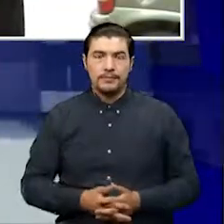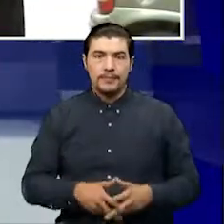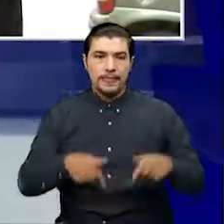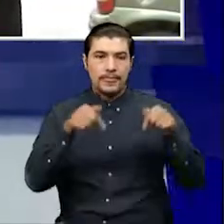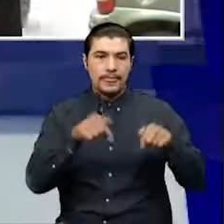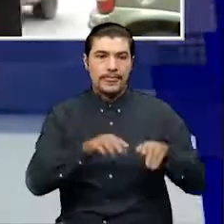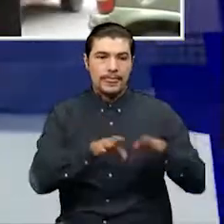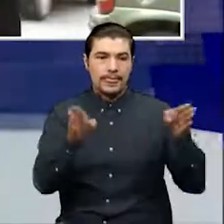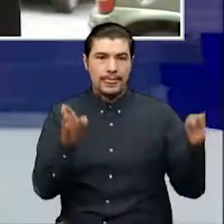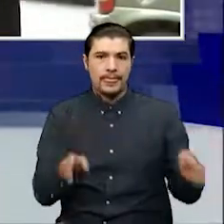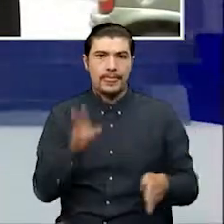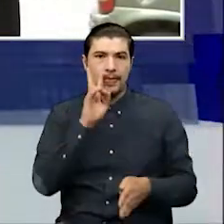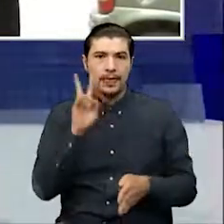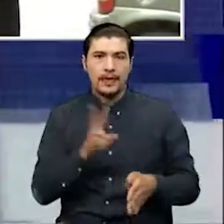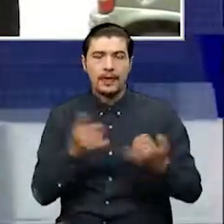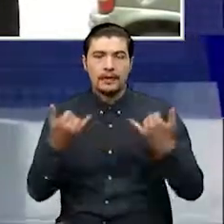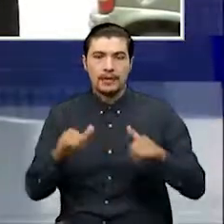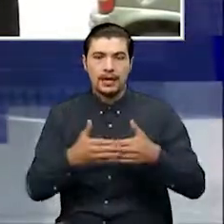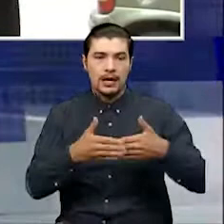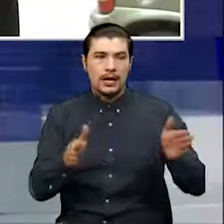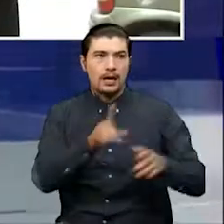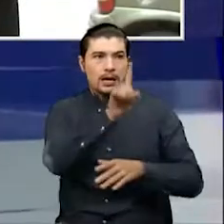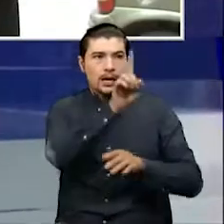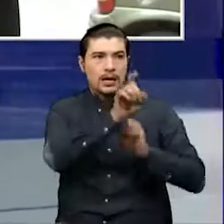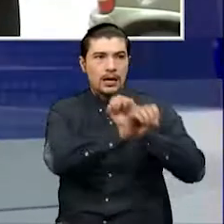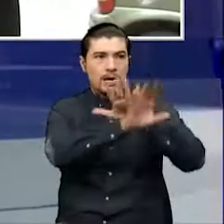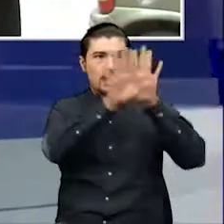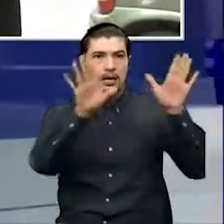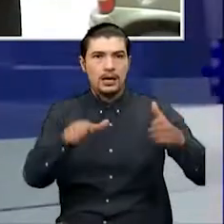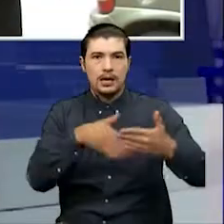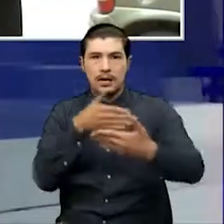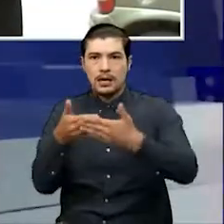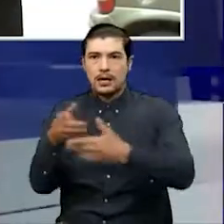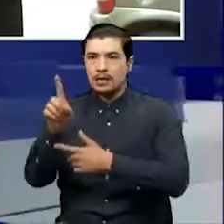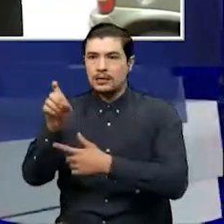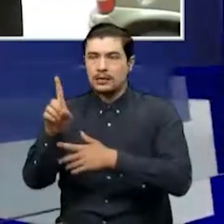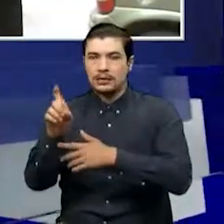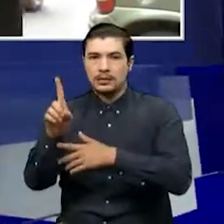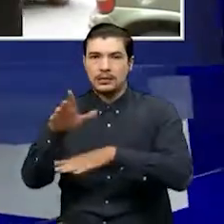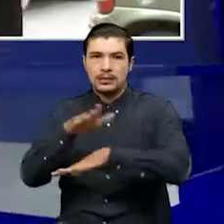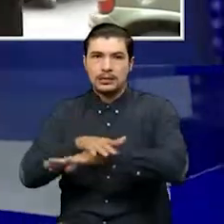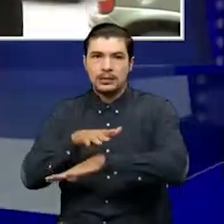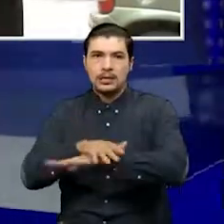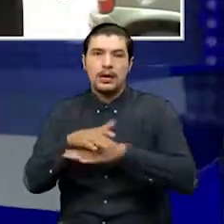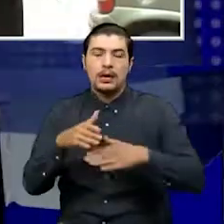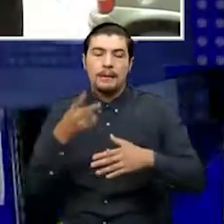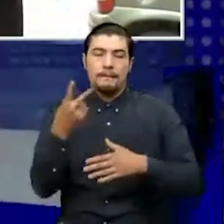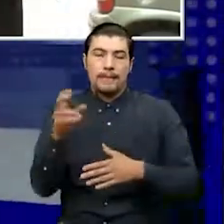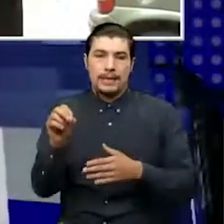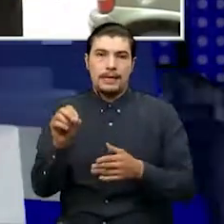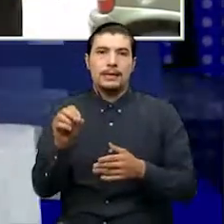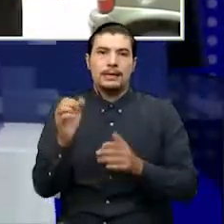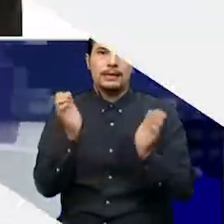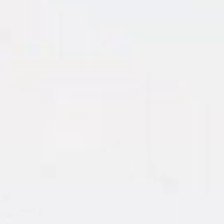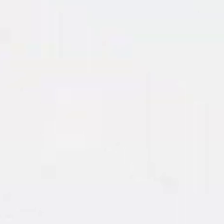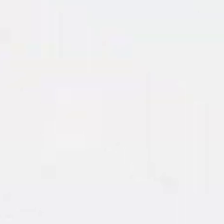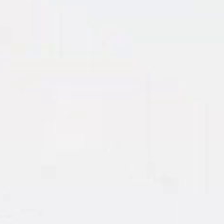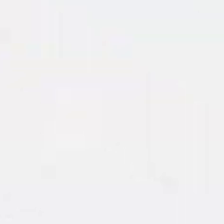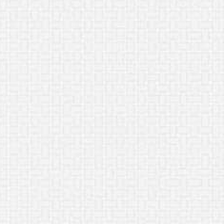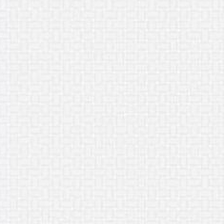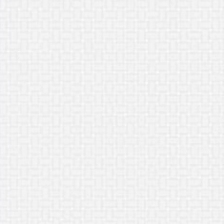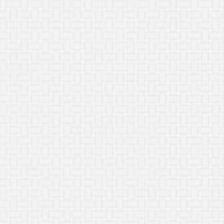estarán abiertas de seis de la mañana a seis de la tarde del 20 de mayo eso es todo por el momento siguen ustedes en este